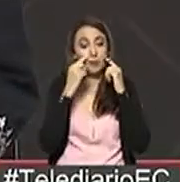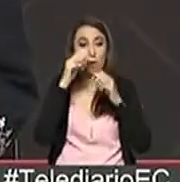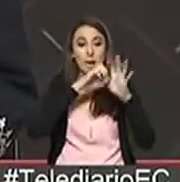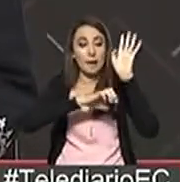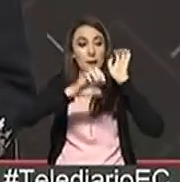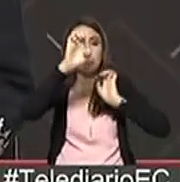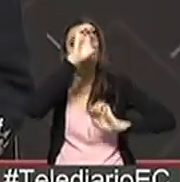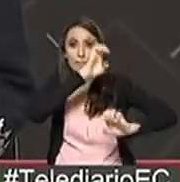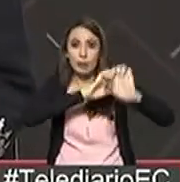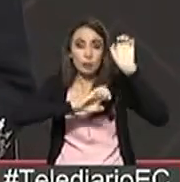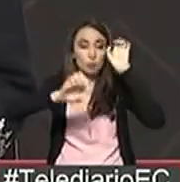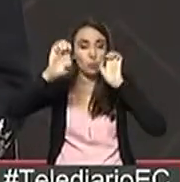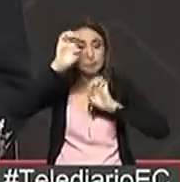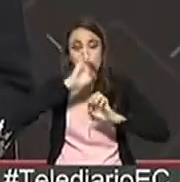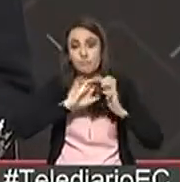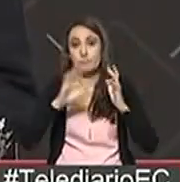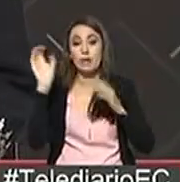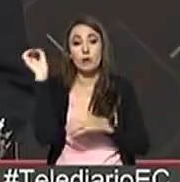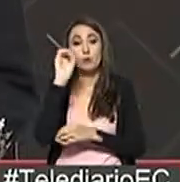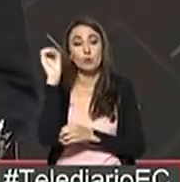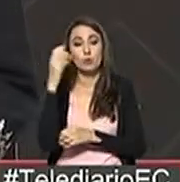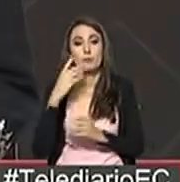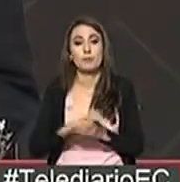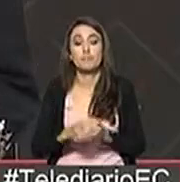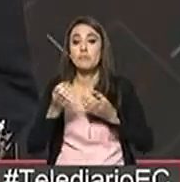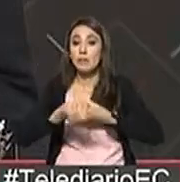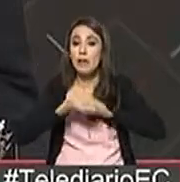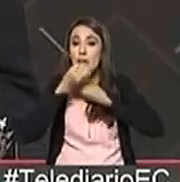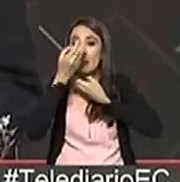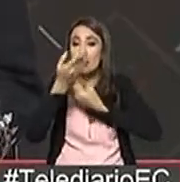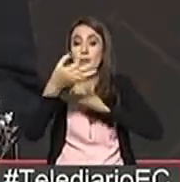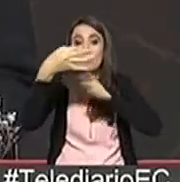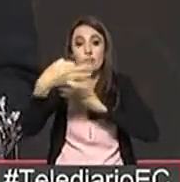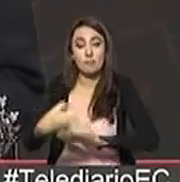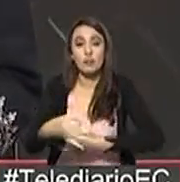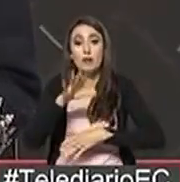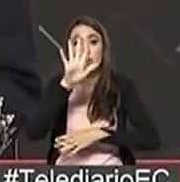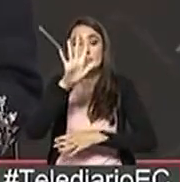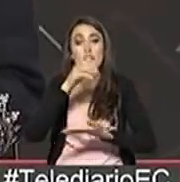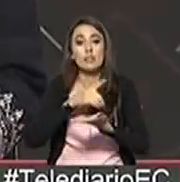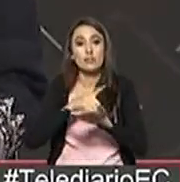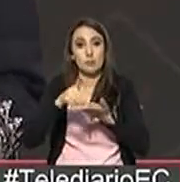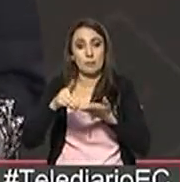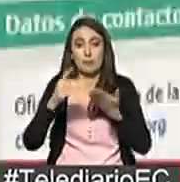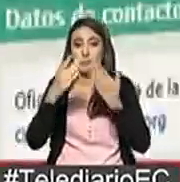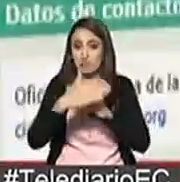lo ocurrido en las manifestaciones de octubre. El informe estaría listo en 5 semanas.